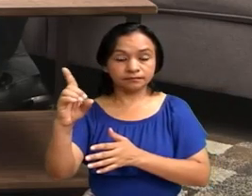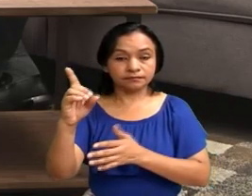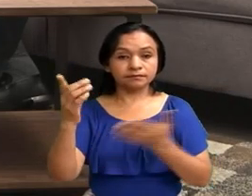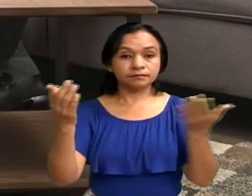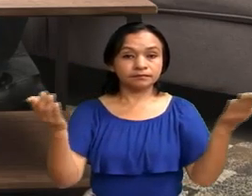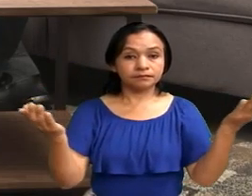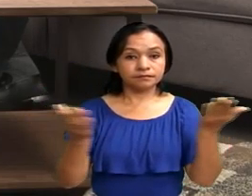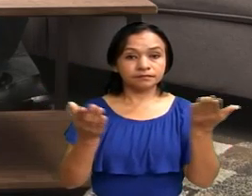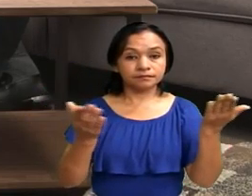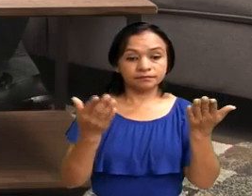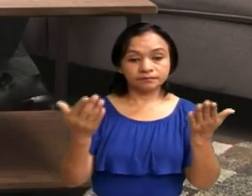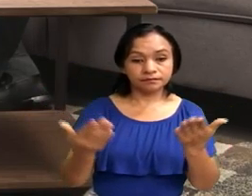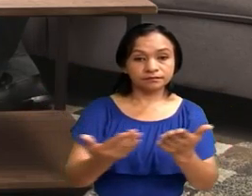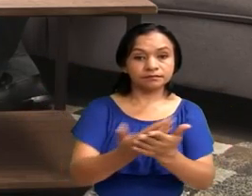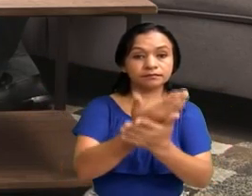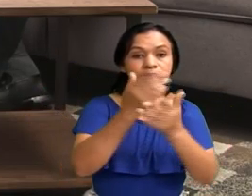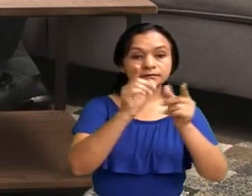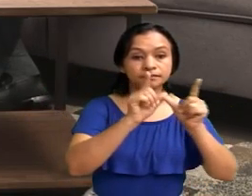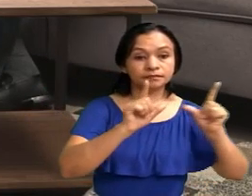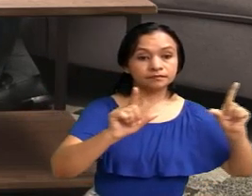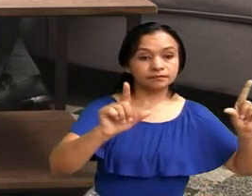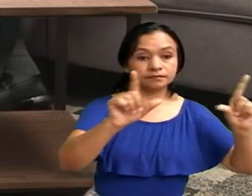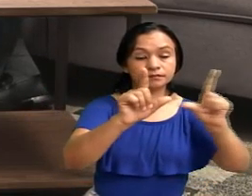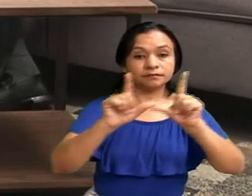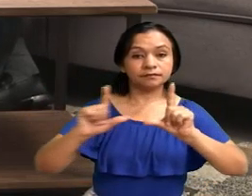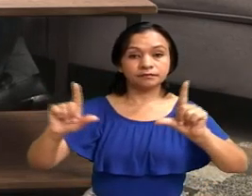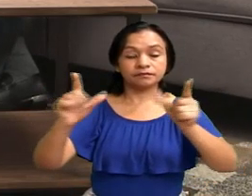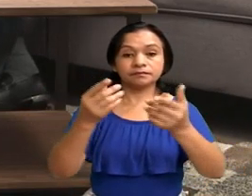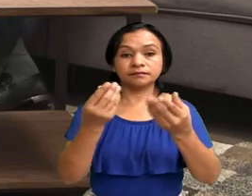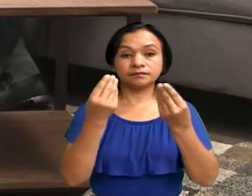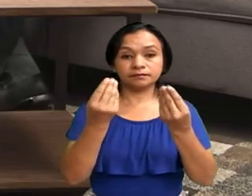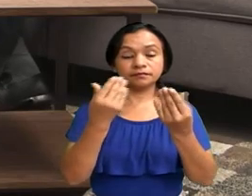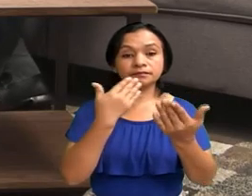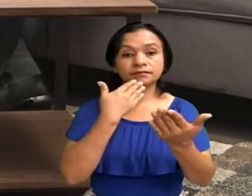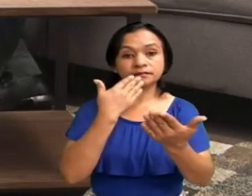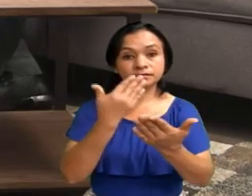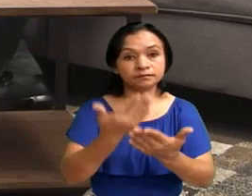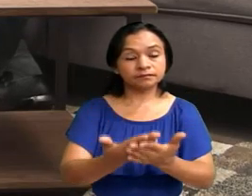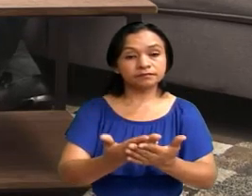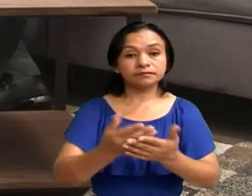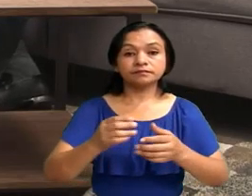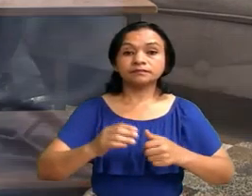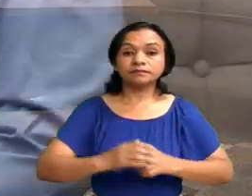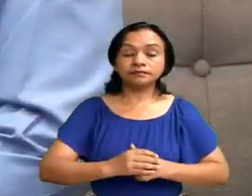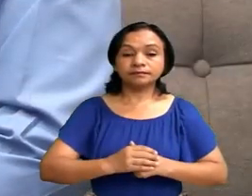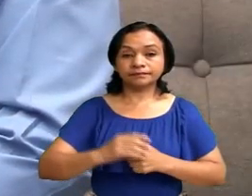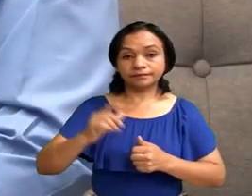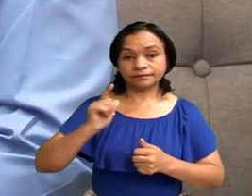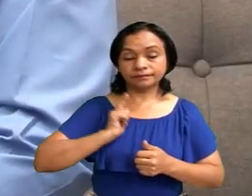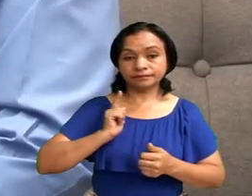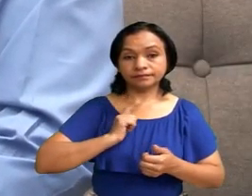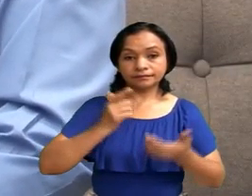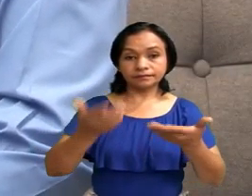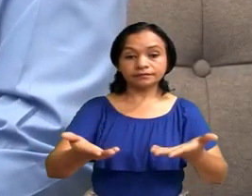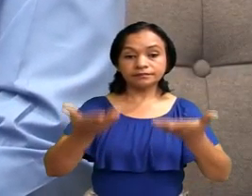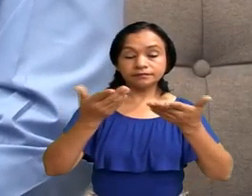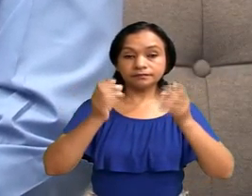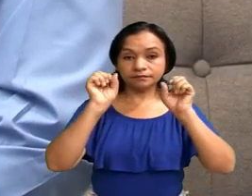también llegar a nuevos lugares. Sí, bueno, muchas gracias, ¿verdad? Siempre por permitirnos podernos